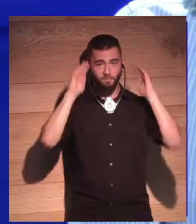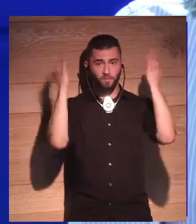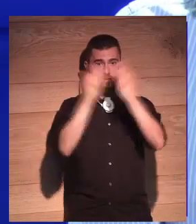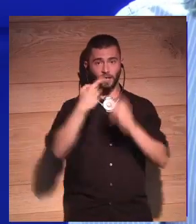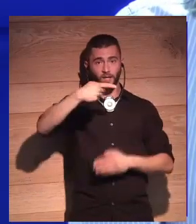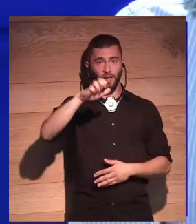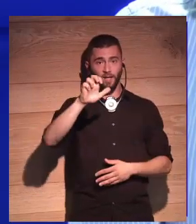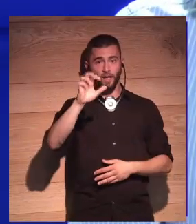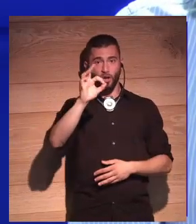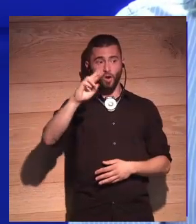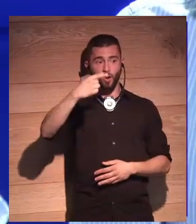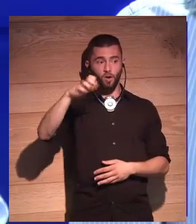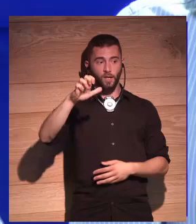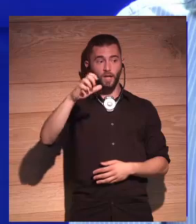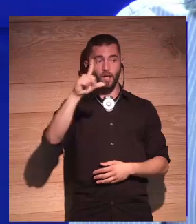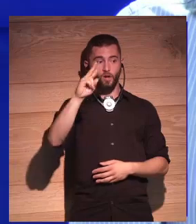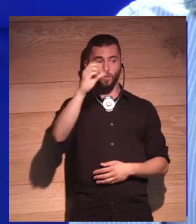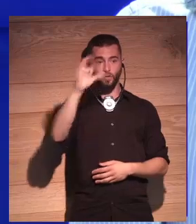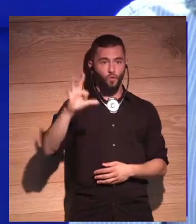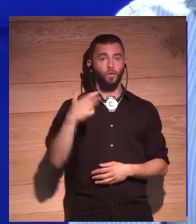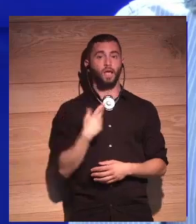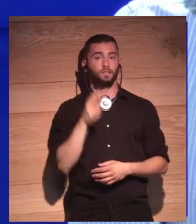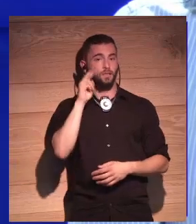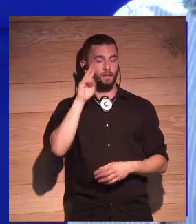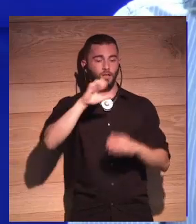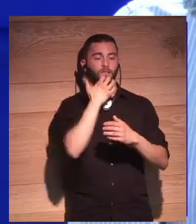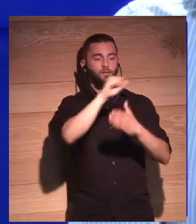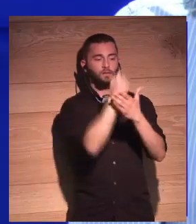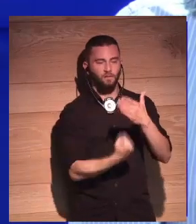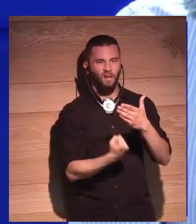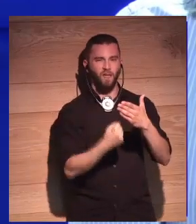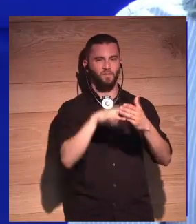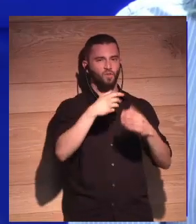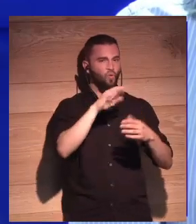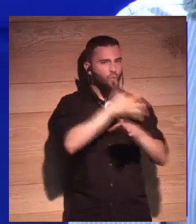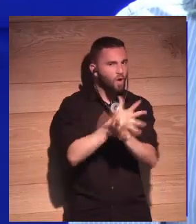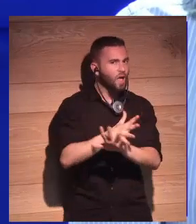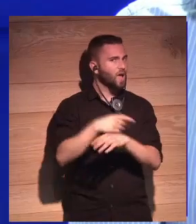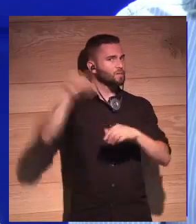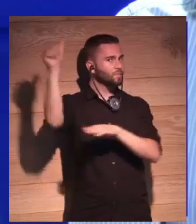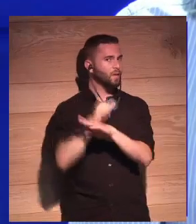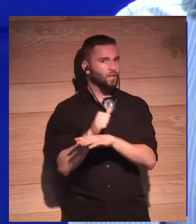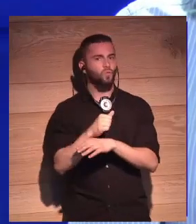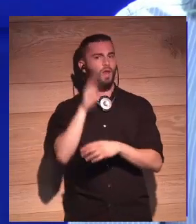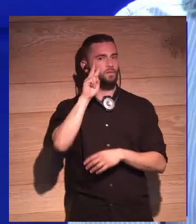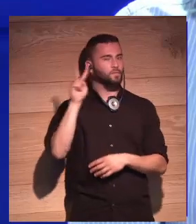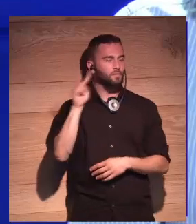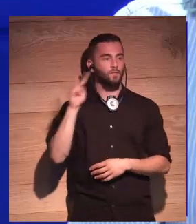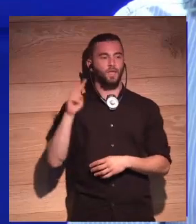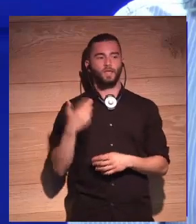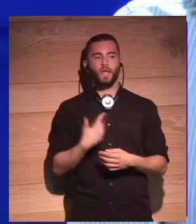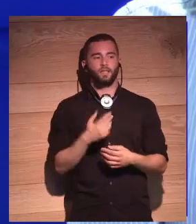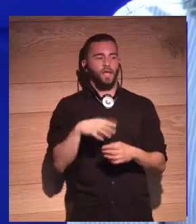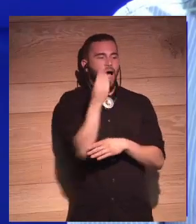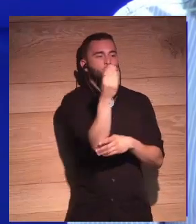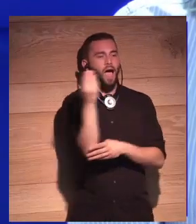Lucas, y ya se iba en pantalón corto y se jugaba al baloncesto con la Silicon Graphics, y veías películas como Acoso donde aparecían